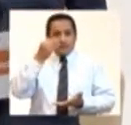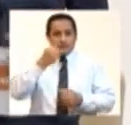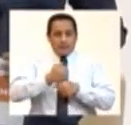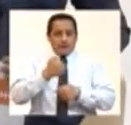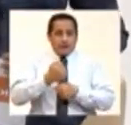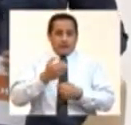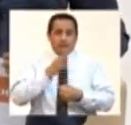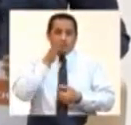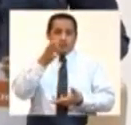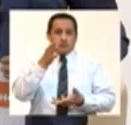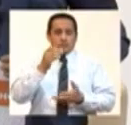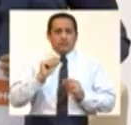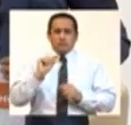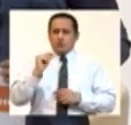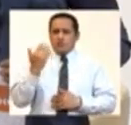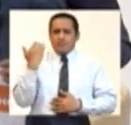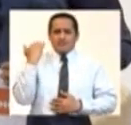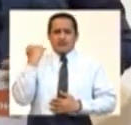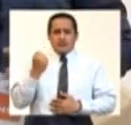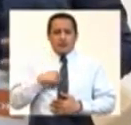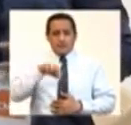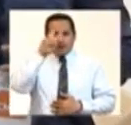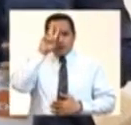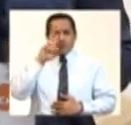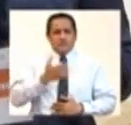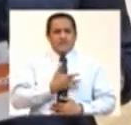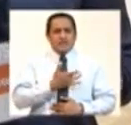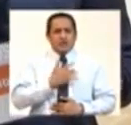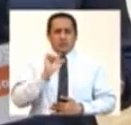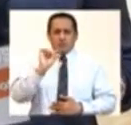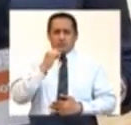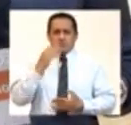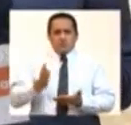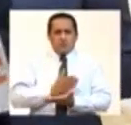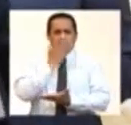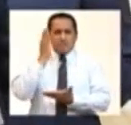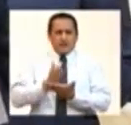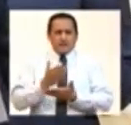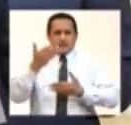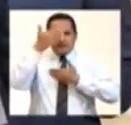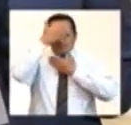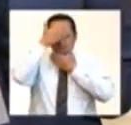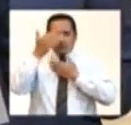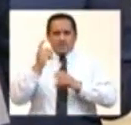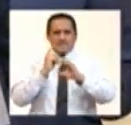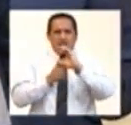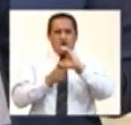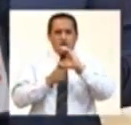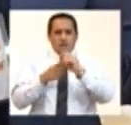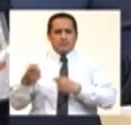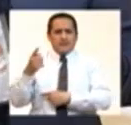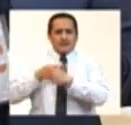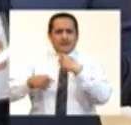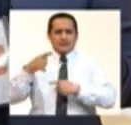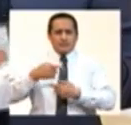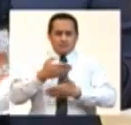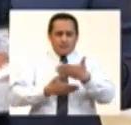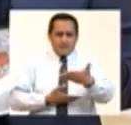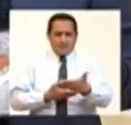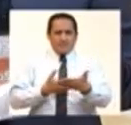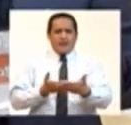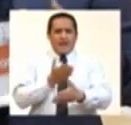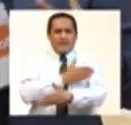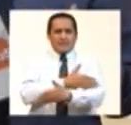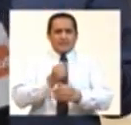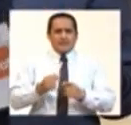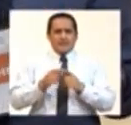manejar. Hace poco el país volvió a sentir la amenaza terrorista en tanto un